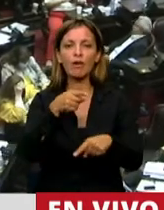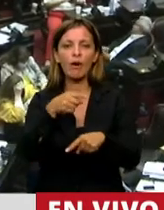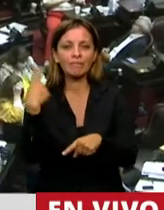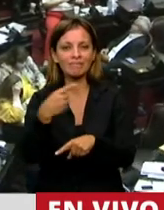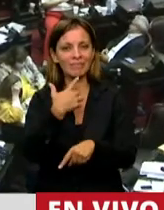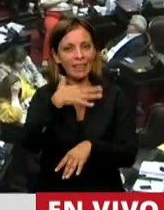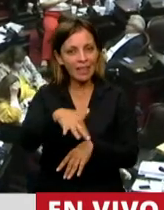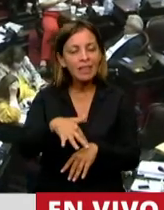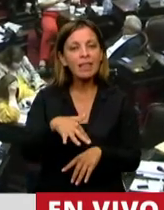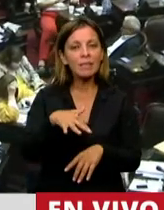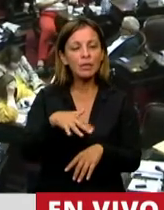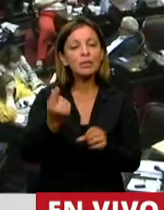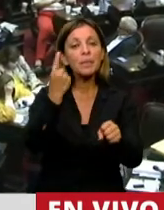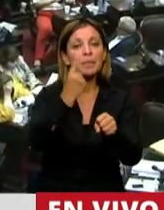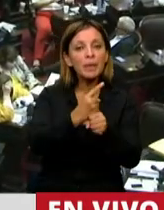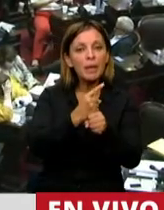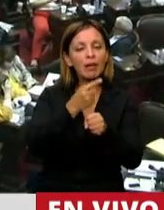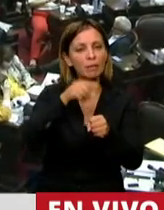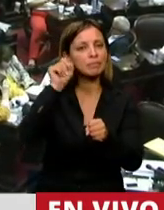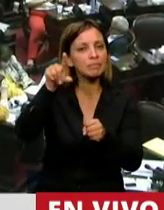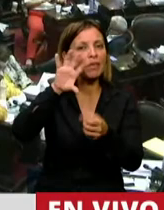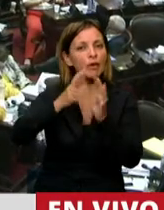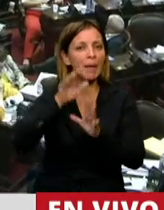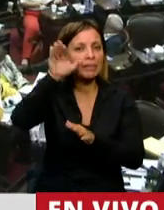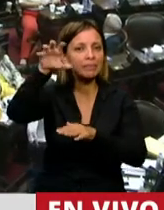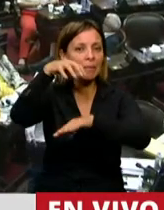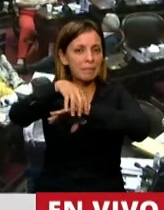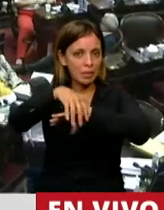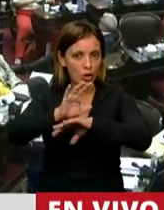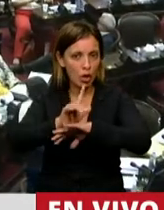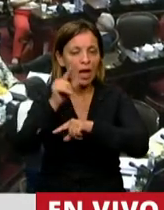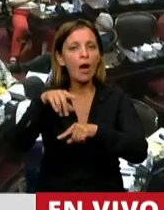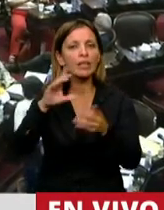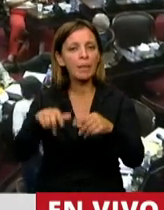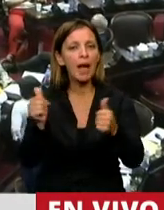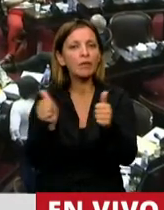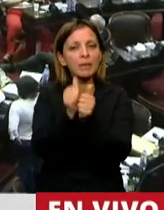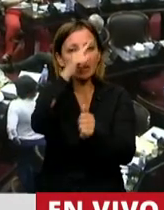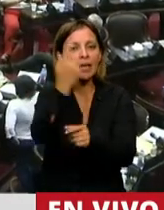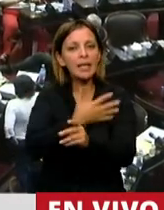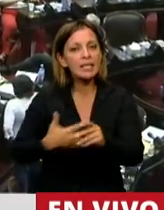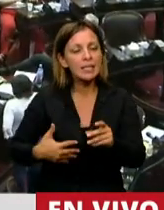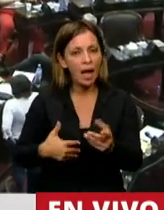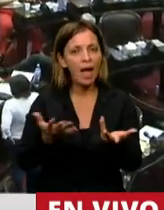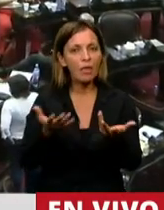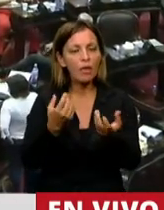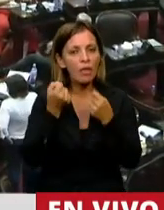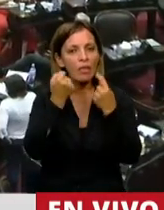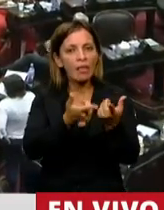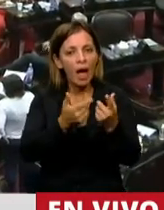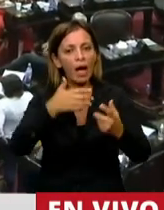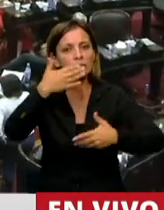lo entendimos, primero con recursos provinciales y ahora es acompañados por un Estado Nacional que nos está permitiendo llevar